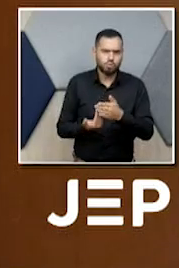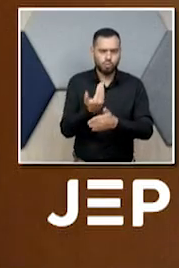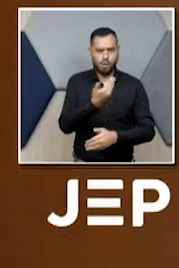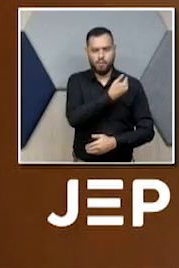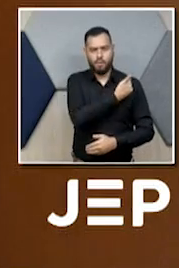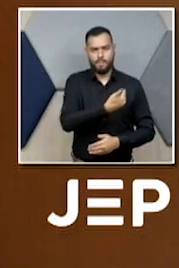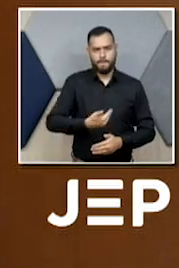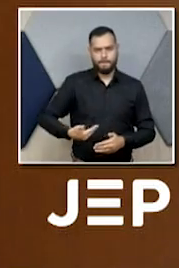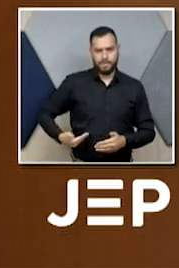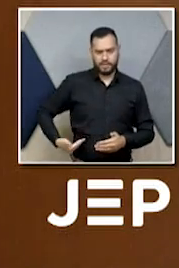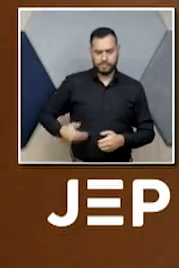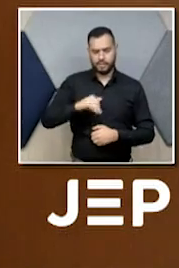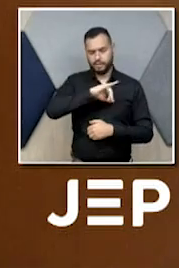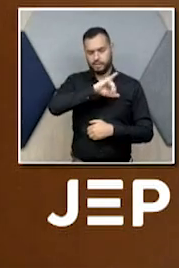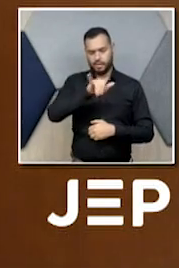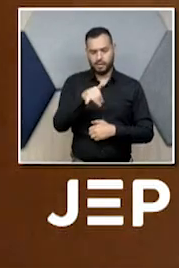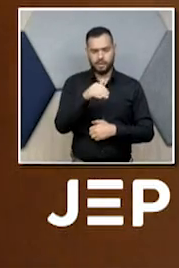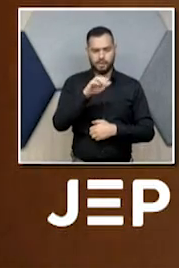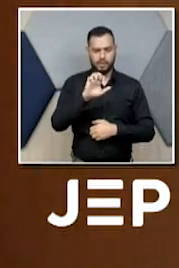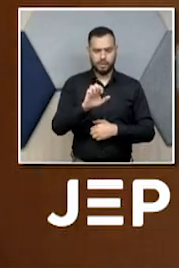la jurisdicción le impone.